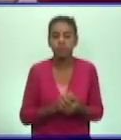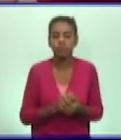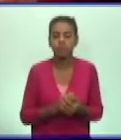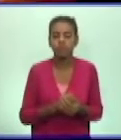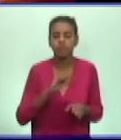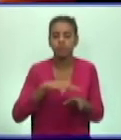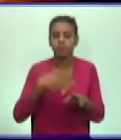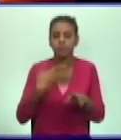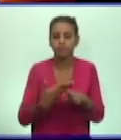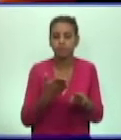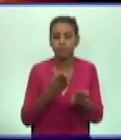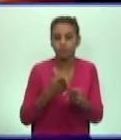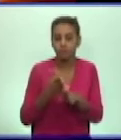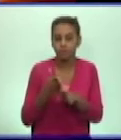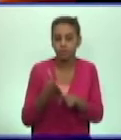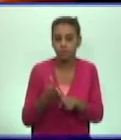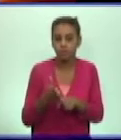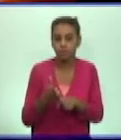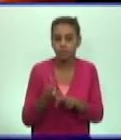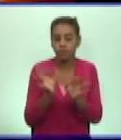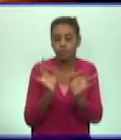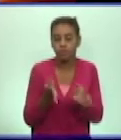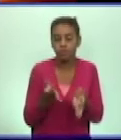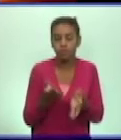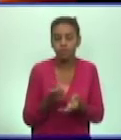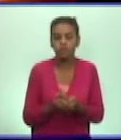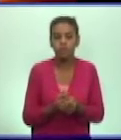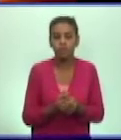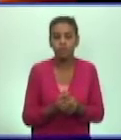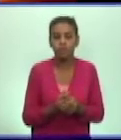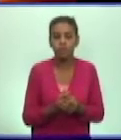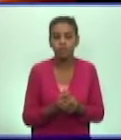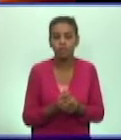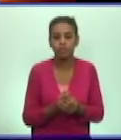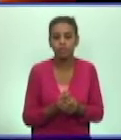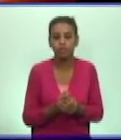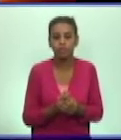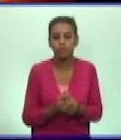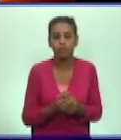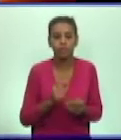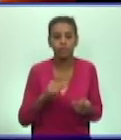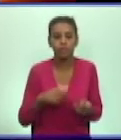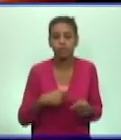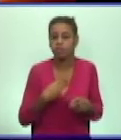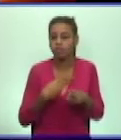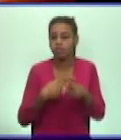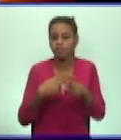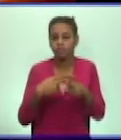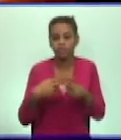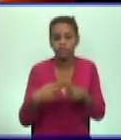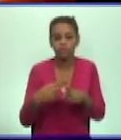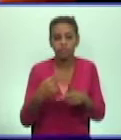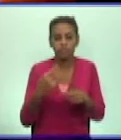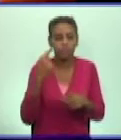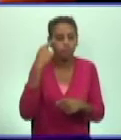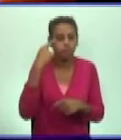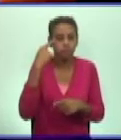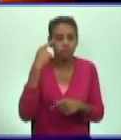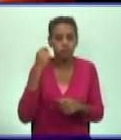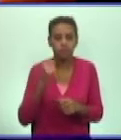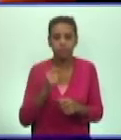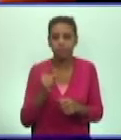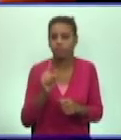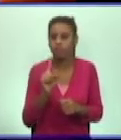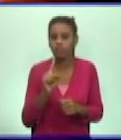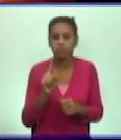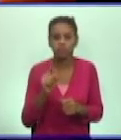viene a continuación. Claro, es una actitud histórica de este país y que eso no ha